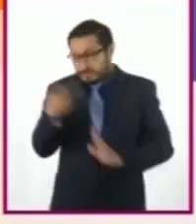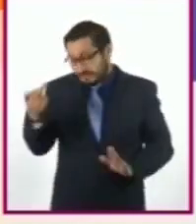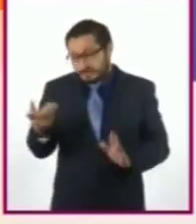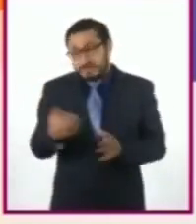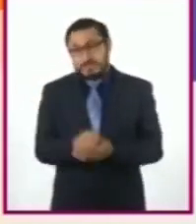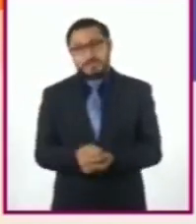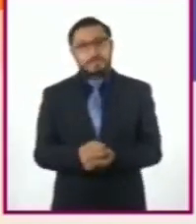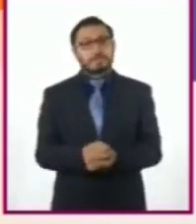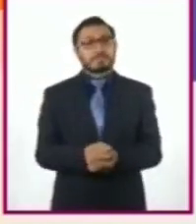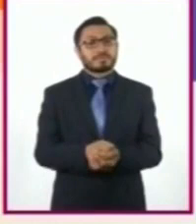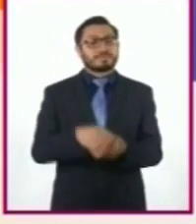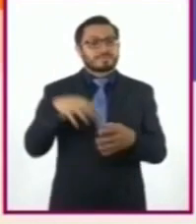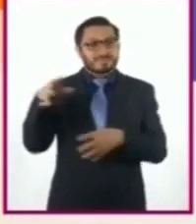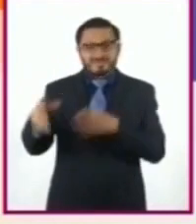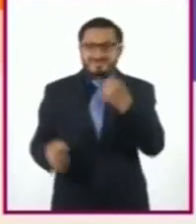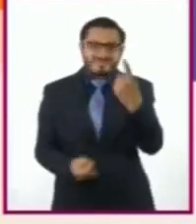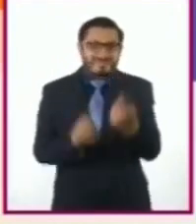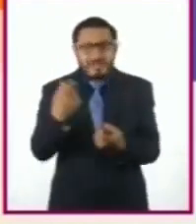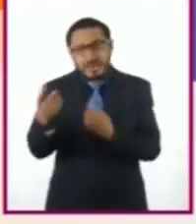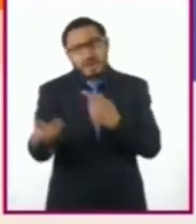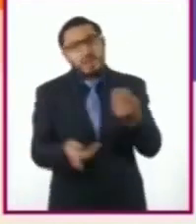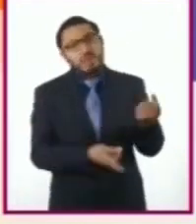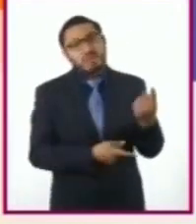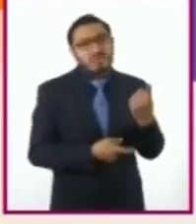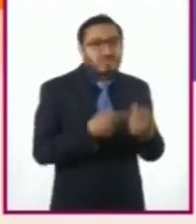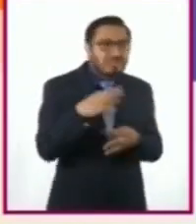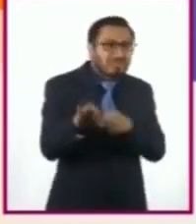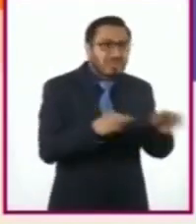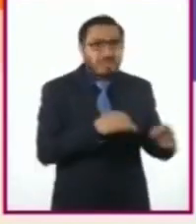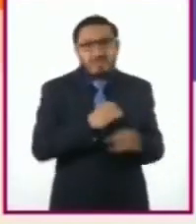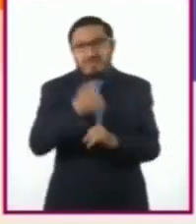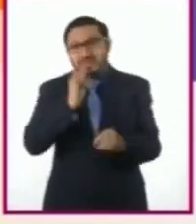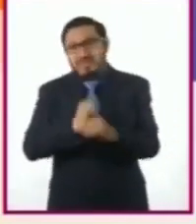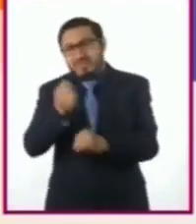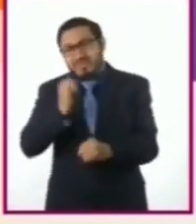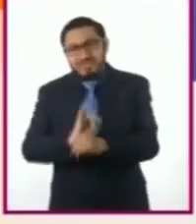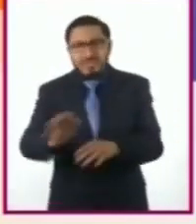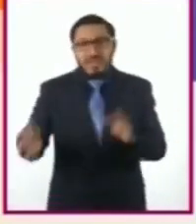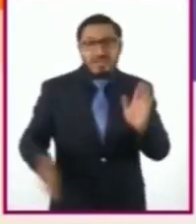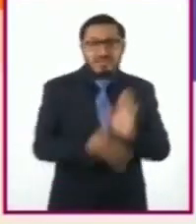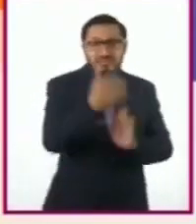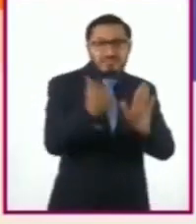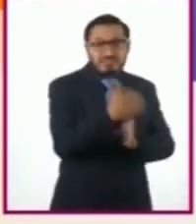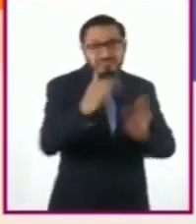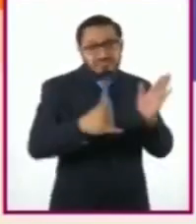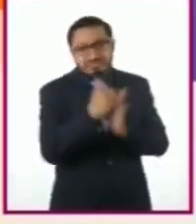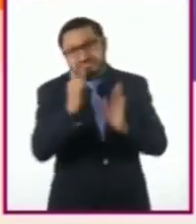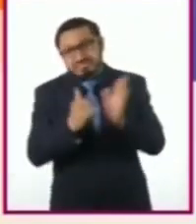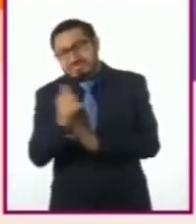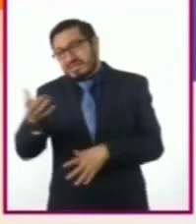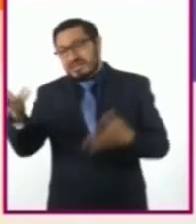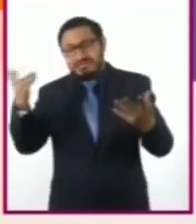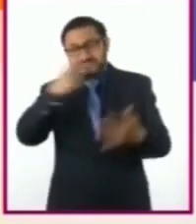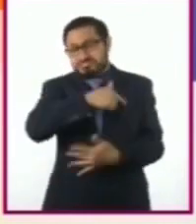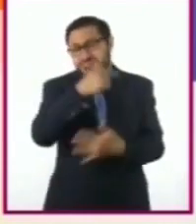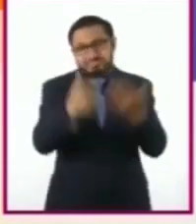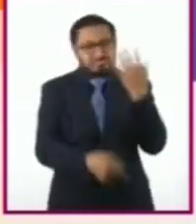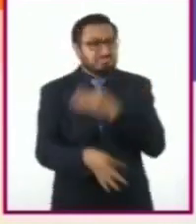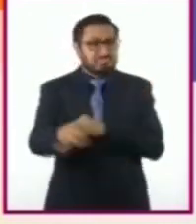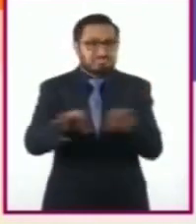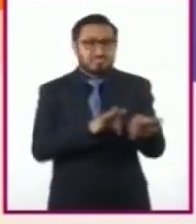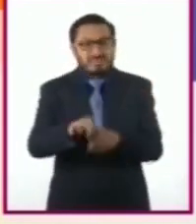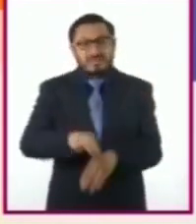había carpinteros, albañiles, carteros, plateros y otros oficios, y que